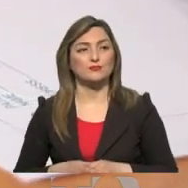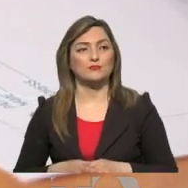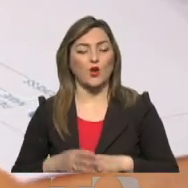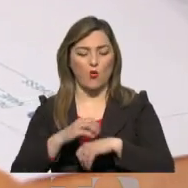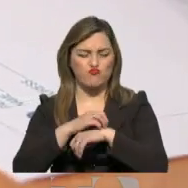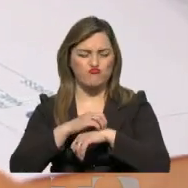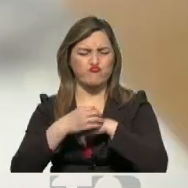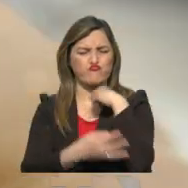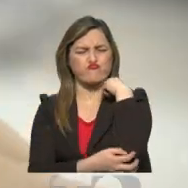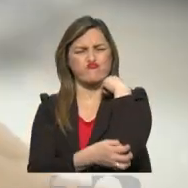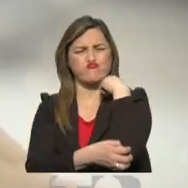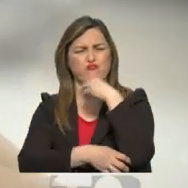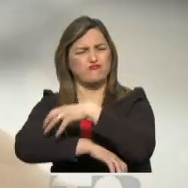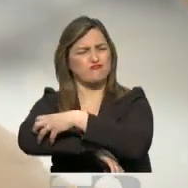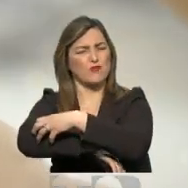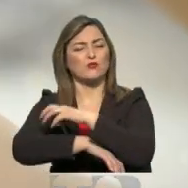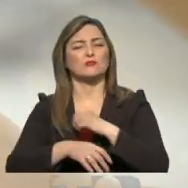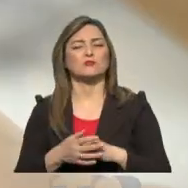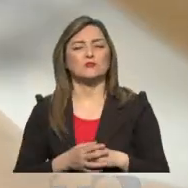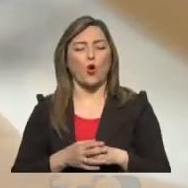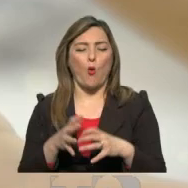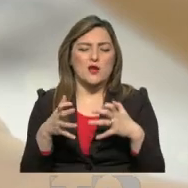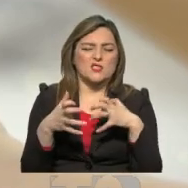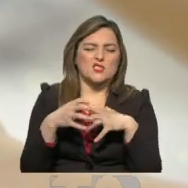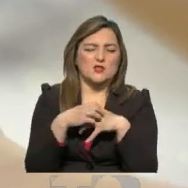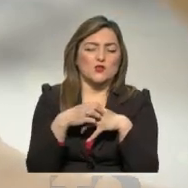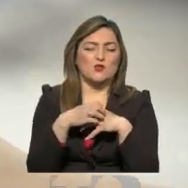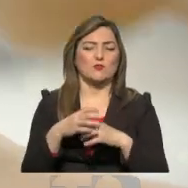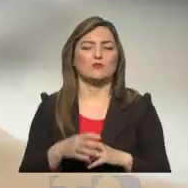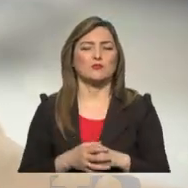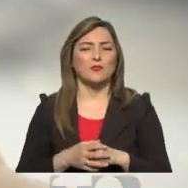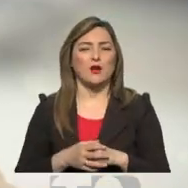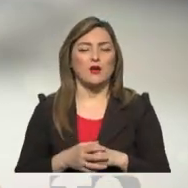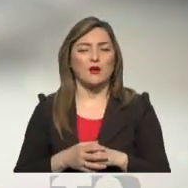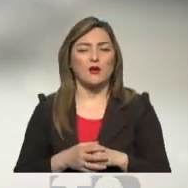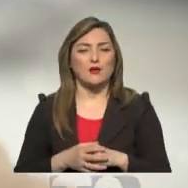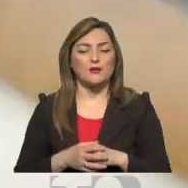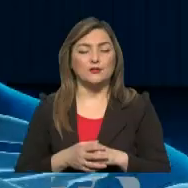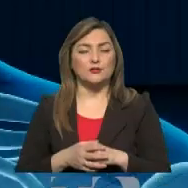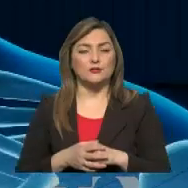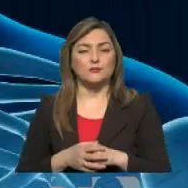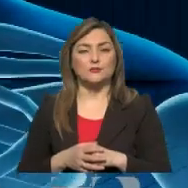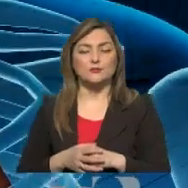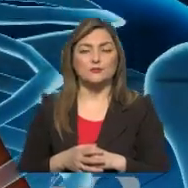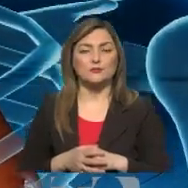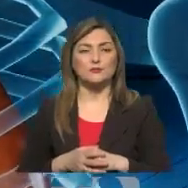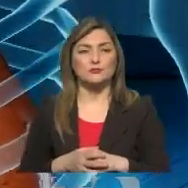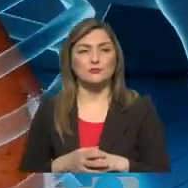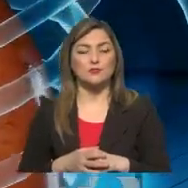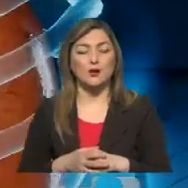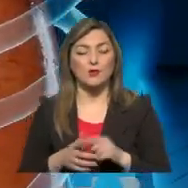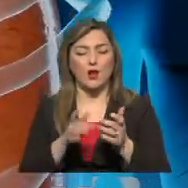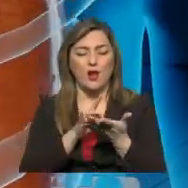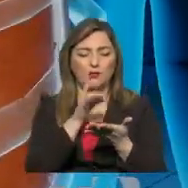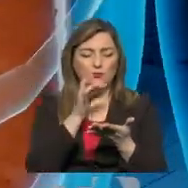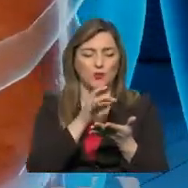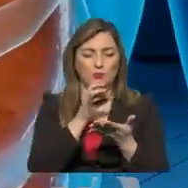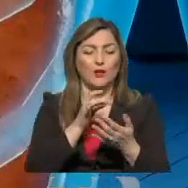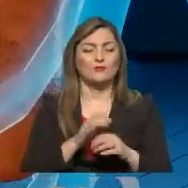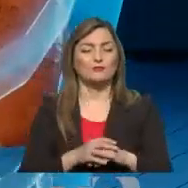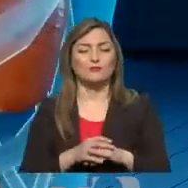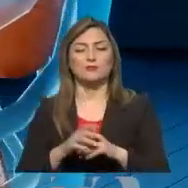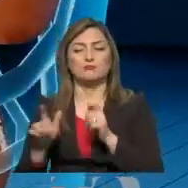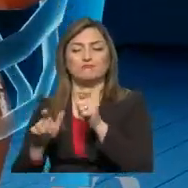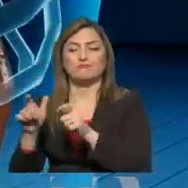así también como la artritis psoriásica, no lograron tener una respuesta inmunitaria igual a las personas que no toman